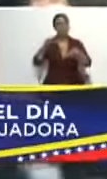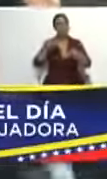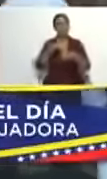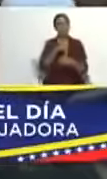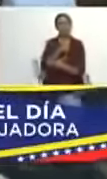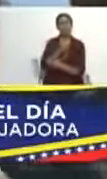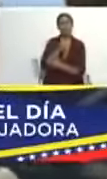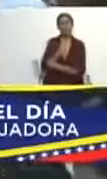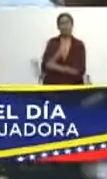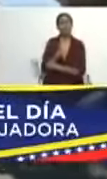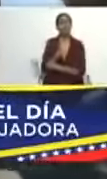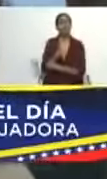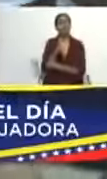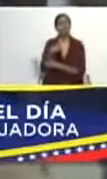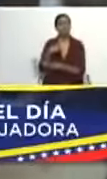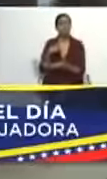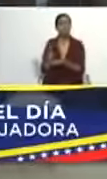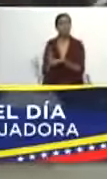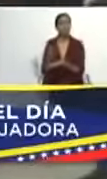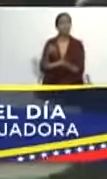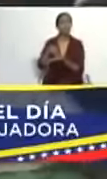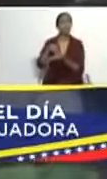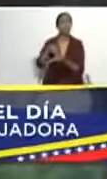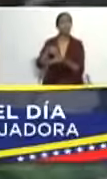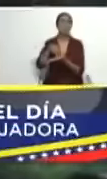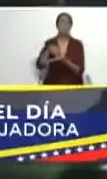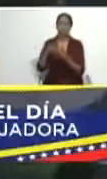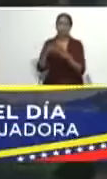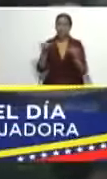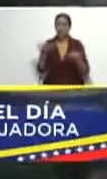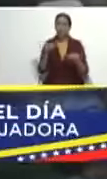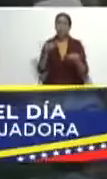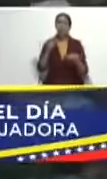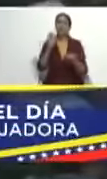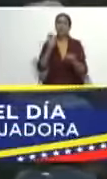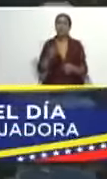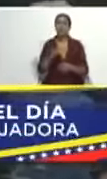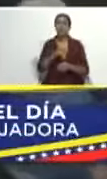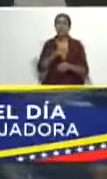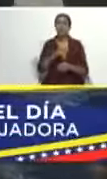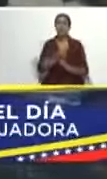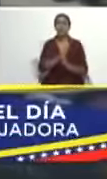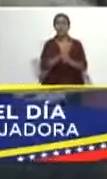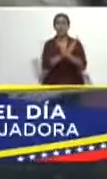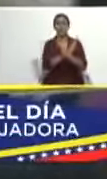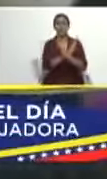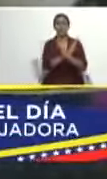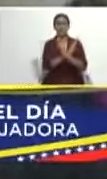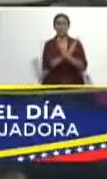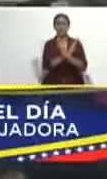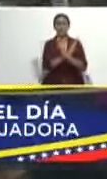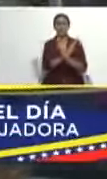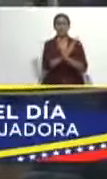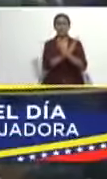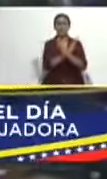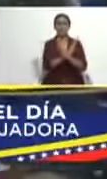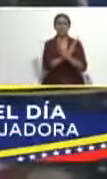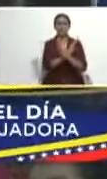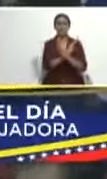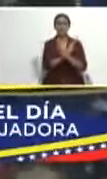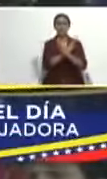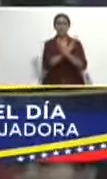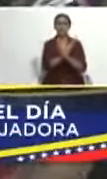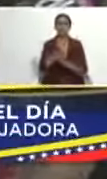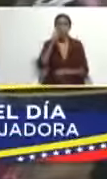exigimos que se levanten todas las sanciones económicas contra Venezuela. Pueblo de